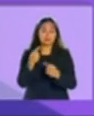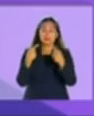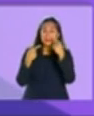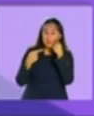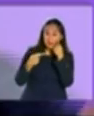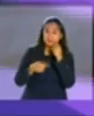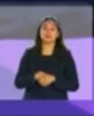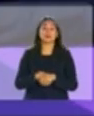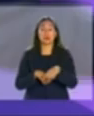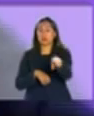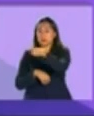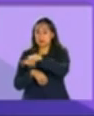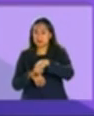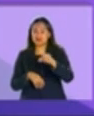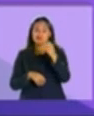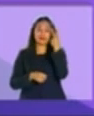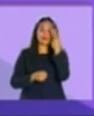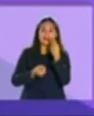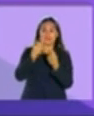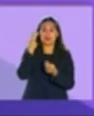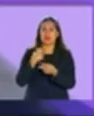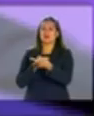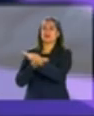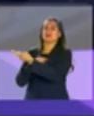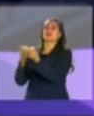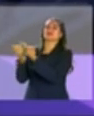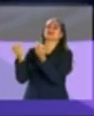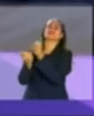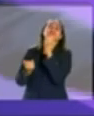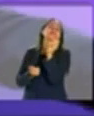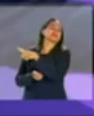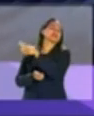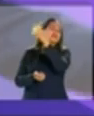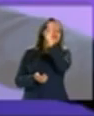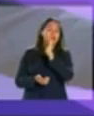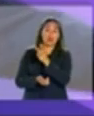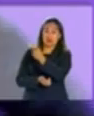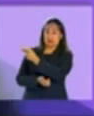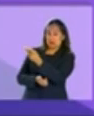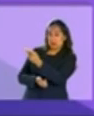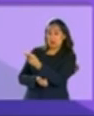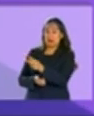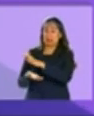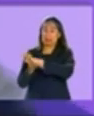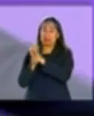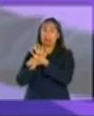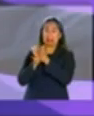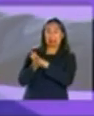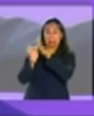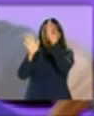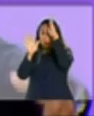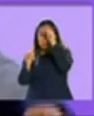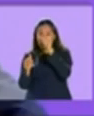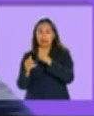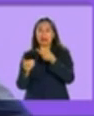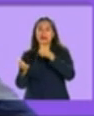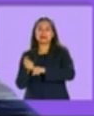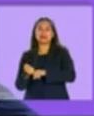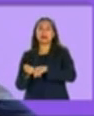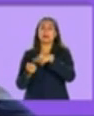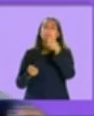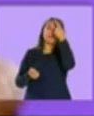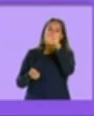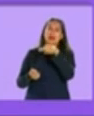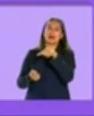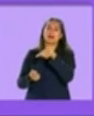continuar exactamente igual. Digo, obviamente me llegaron, sobre todo mucho las mediciones que se hicieron en Twitter, no sé si te